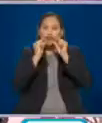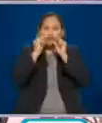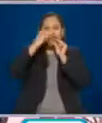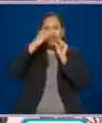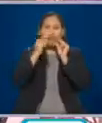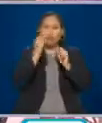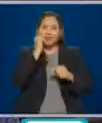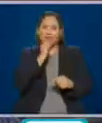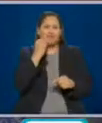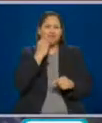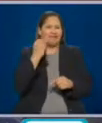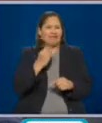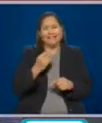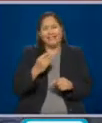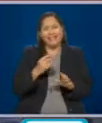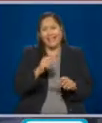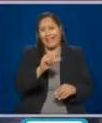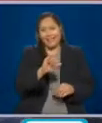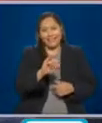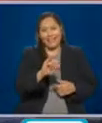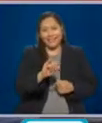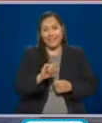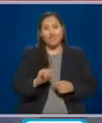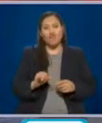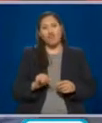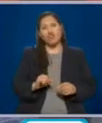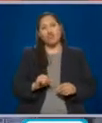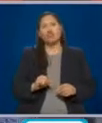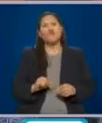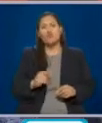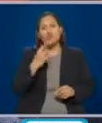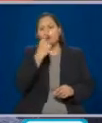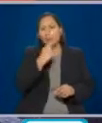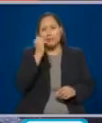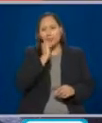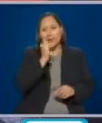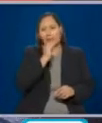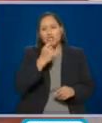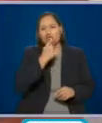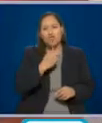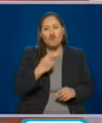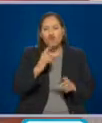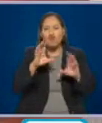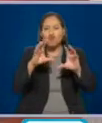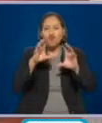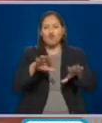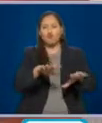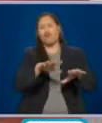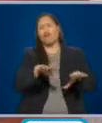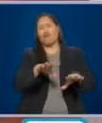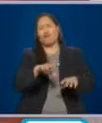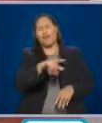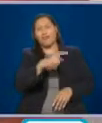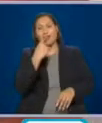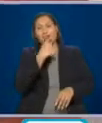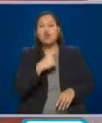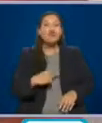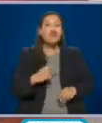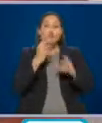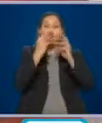como Ese era su sello. Ese era su sello. Además, Así como- además de ser. Así, de ser pero 10 moreno. veces más Enrique, grande. pero con los labios